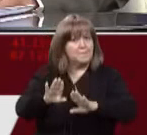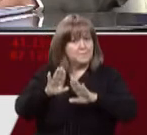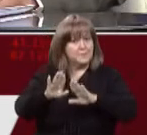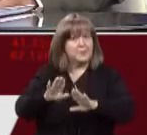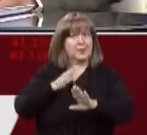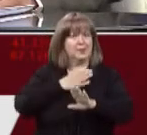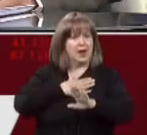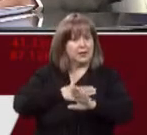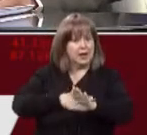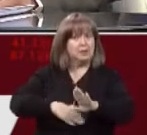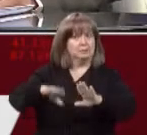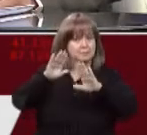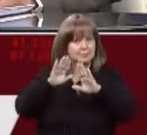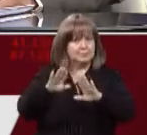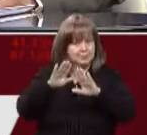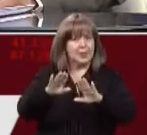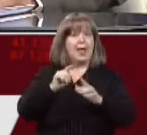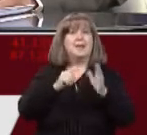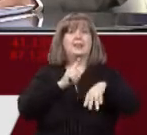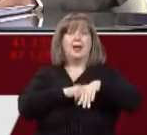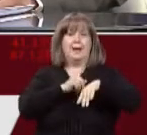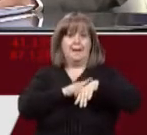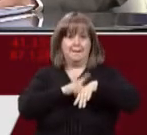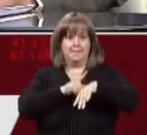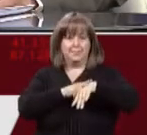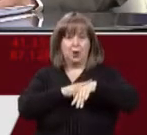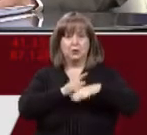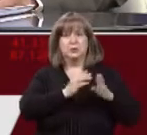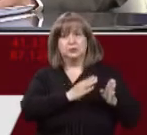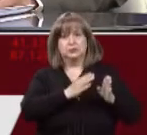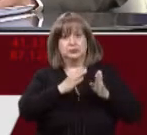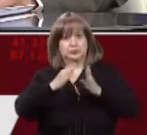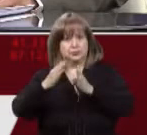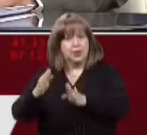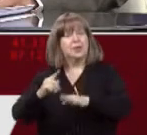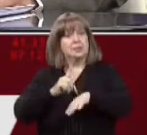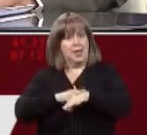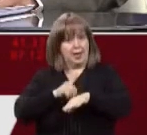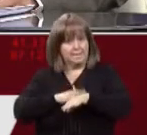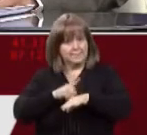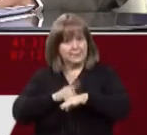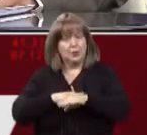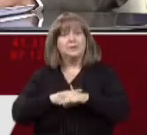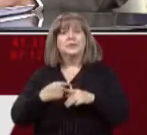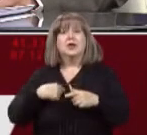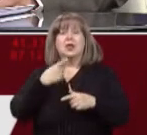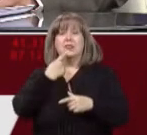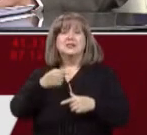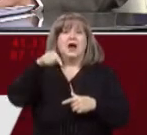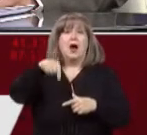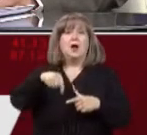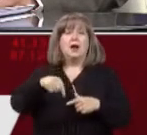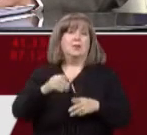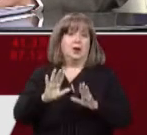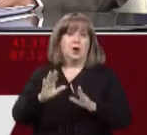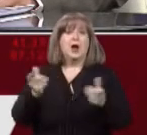una institucionalidad ejemplar y eso es lo que queremos sostener, ¿no? Bien. Por lo tanto, se ha abierto esta ronda de